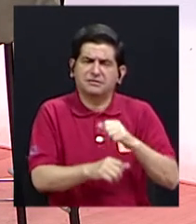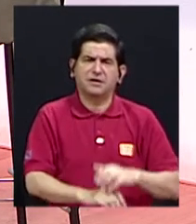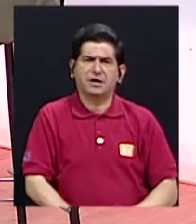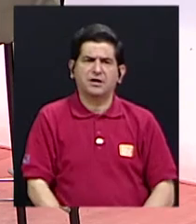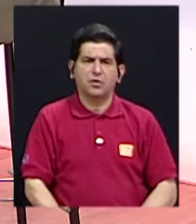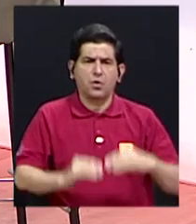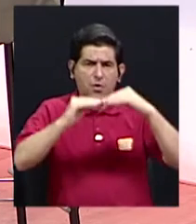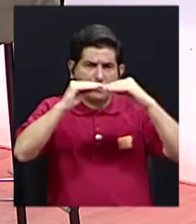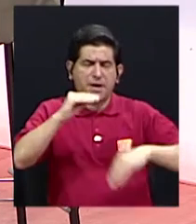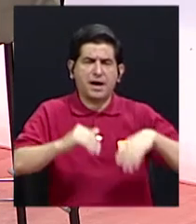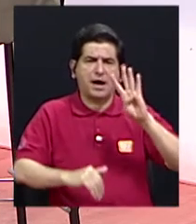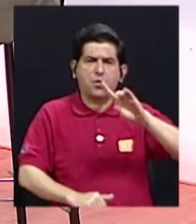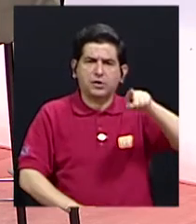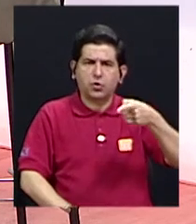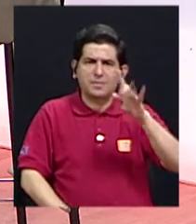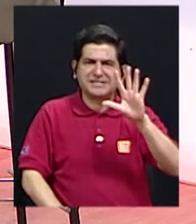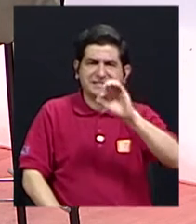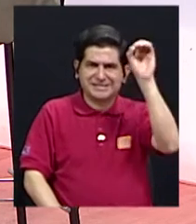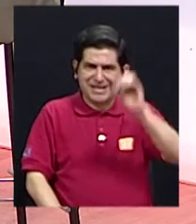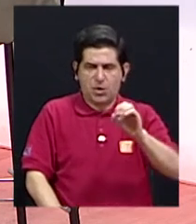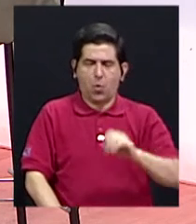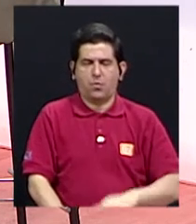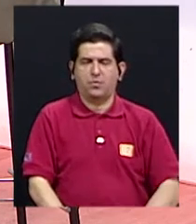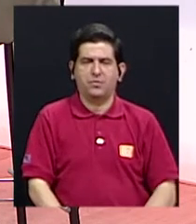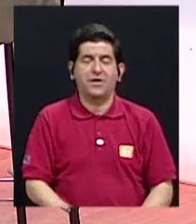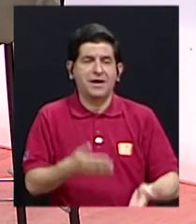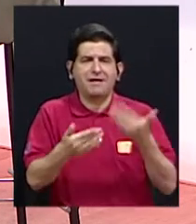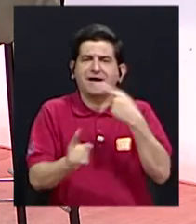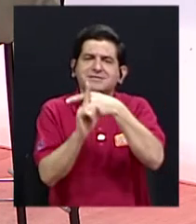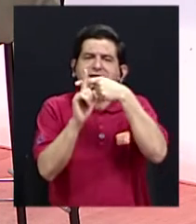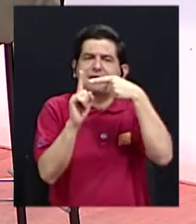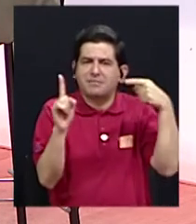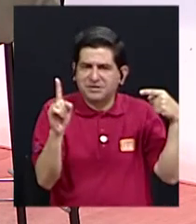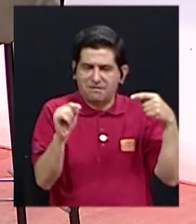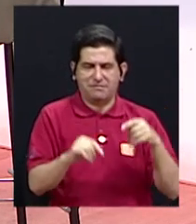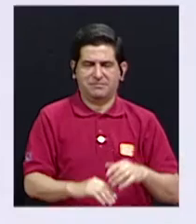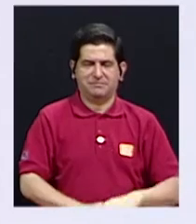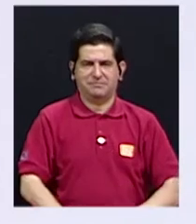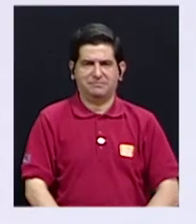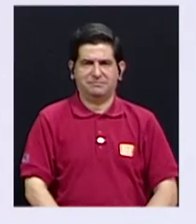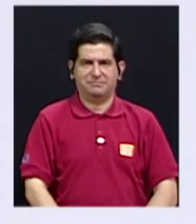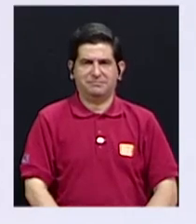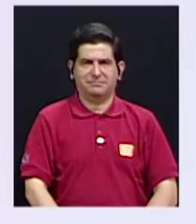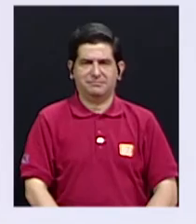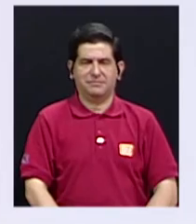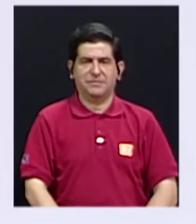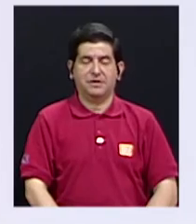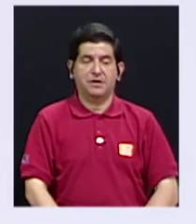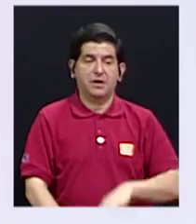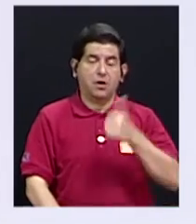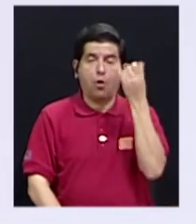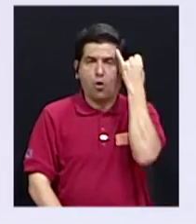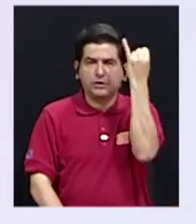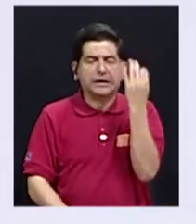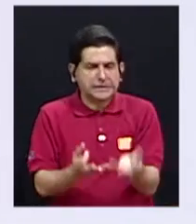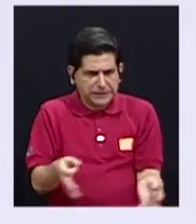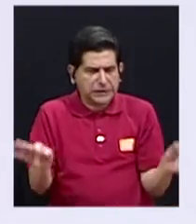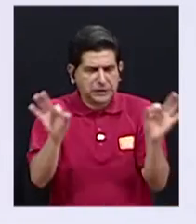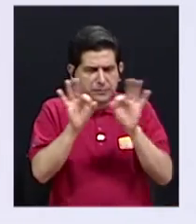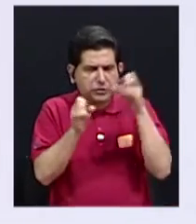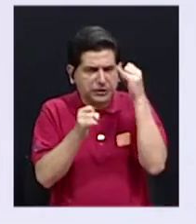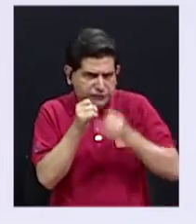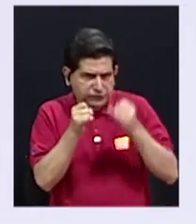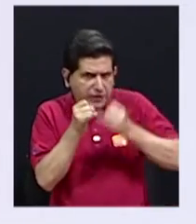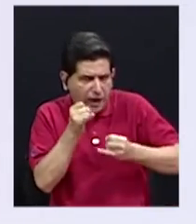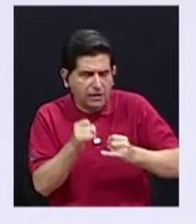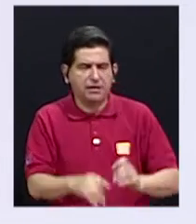baja a 45 es decir casi que la mitad otra conclusión que es muy importante es